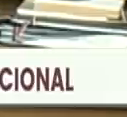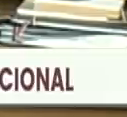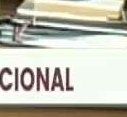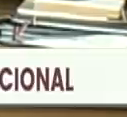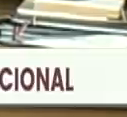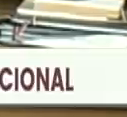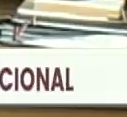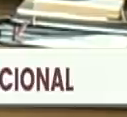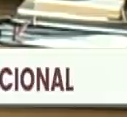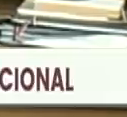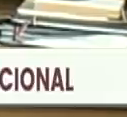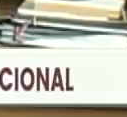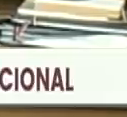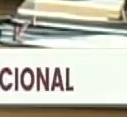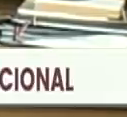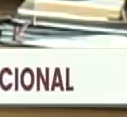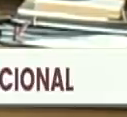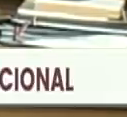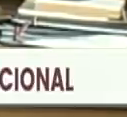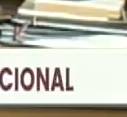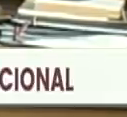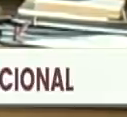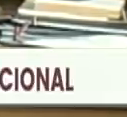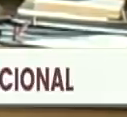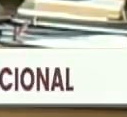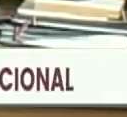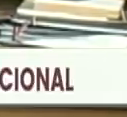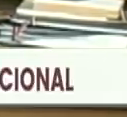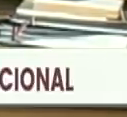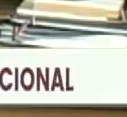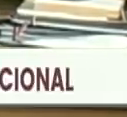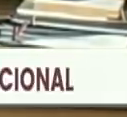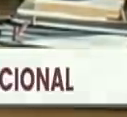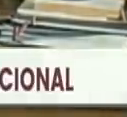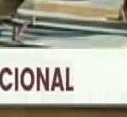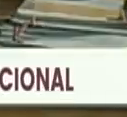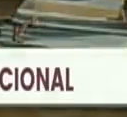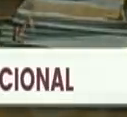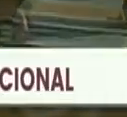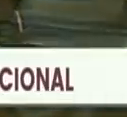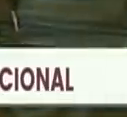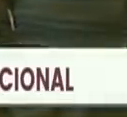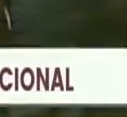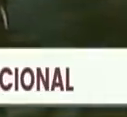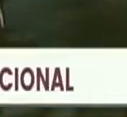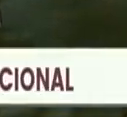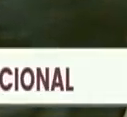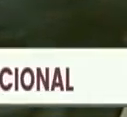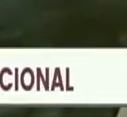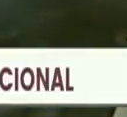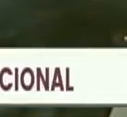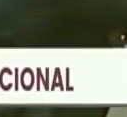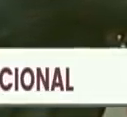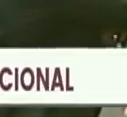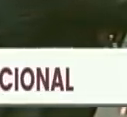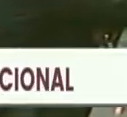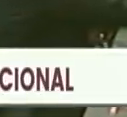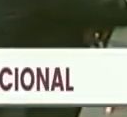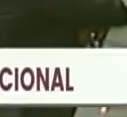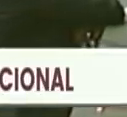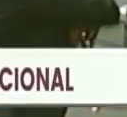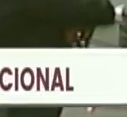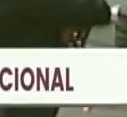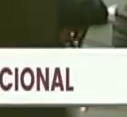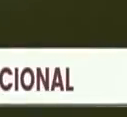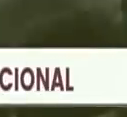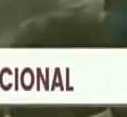Alfonso Campos, sírvanse a acompañar al ciudadano fiscal Tarek William Saab para que abandone el recinto